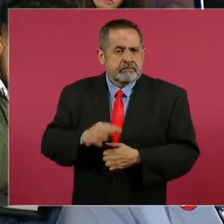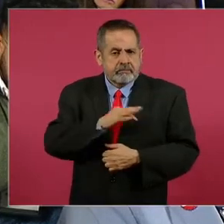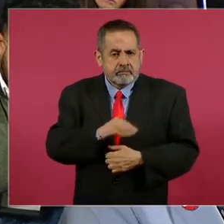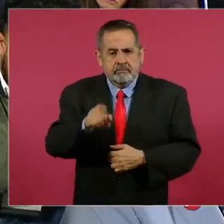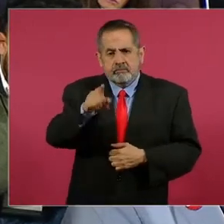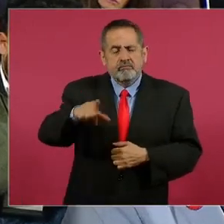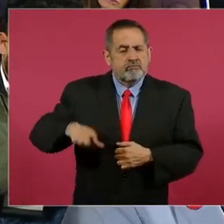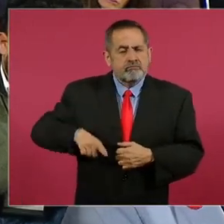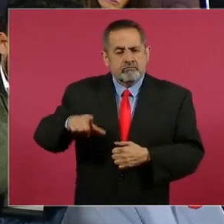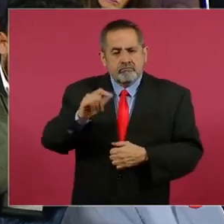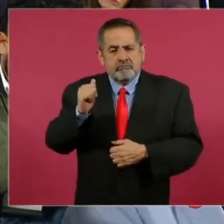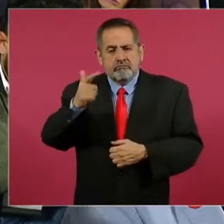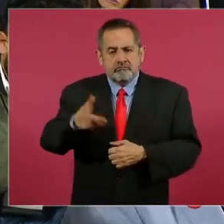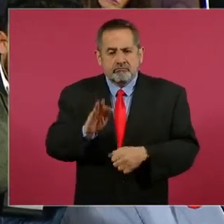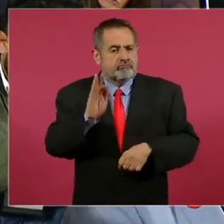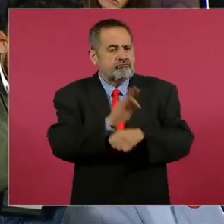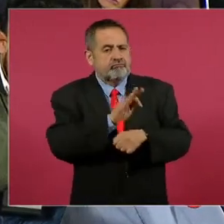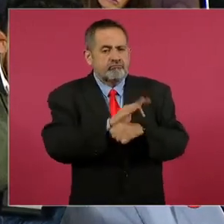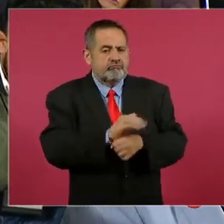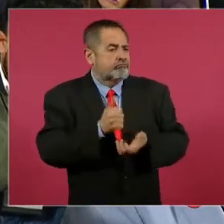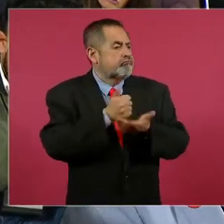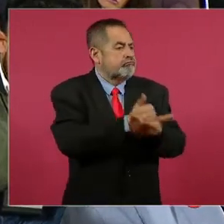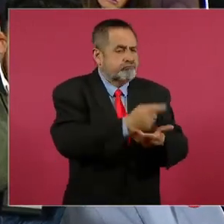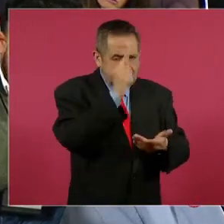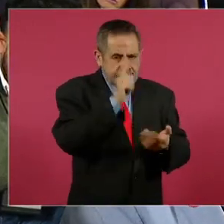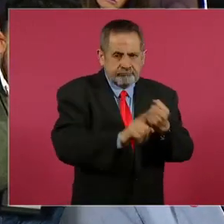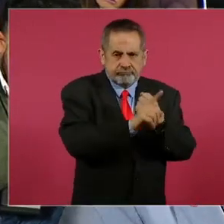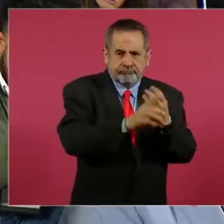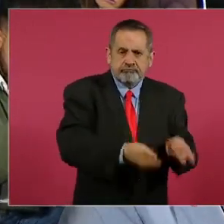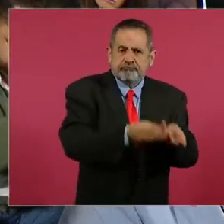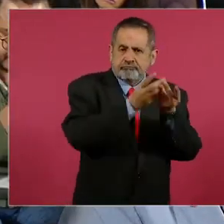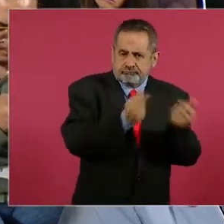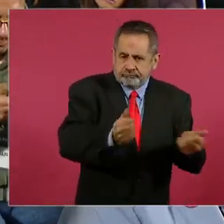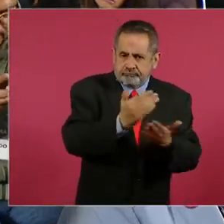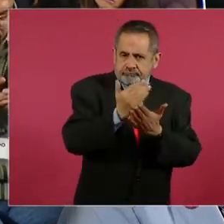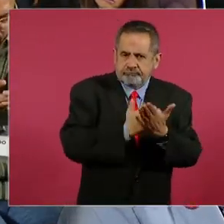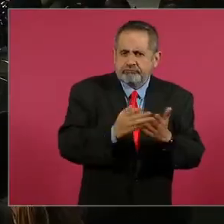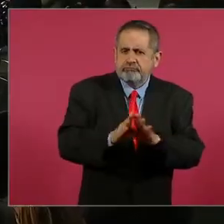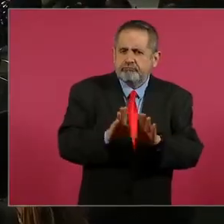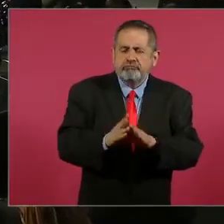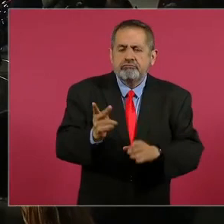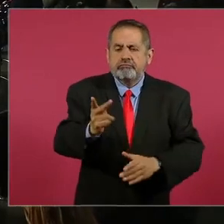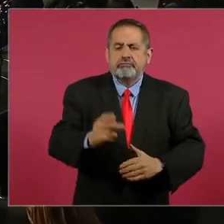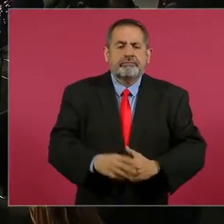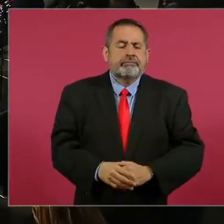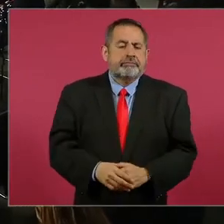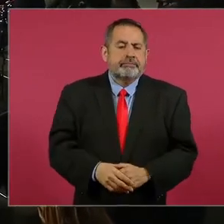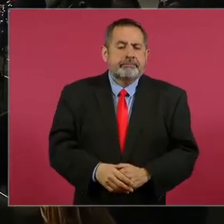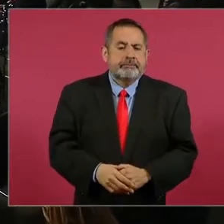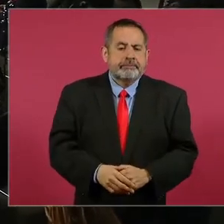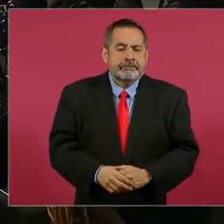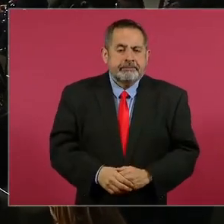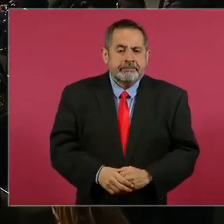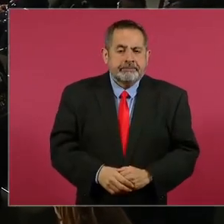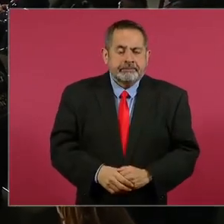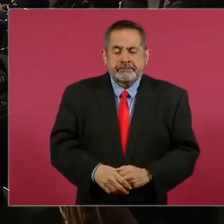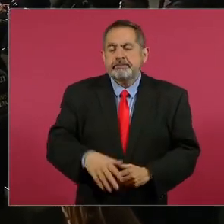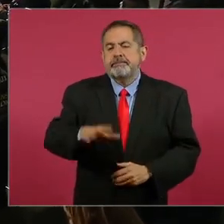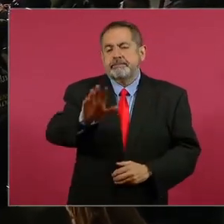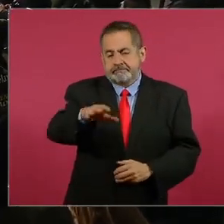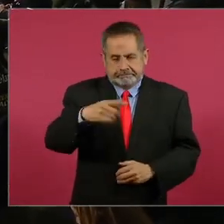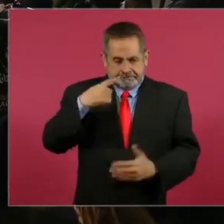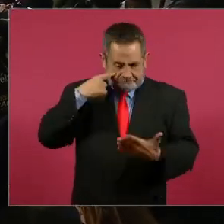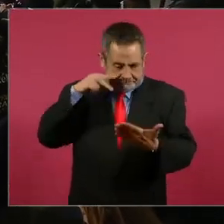su gobierno para solucionar definitivamente el conflicto planteado? Pues ver si es legal